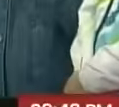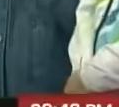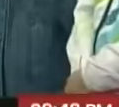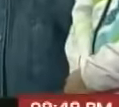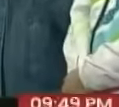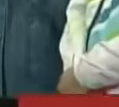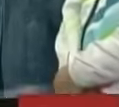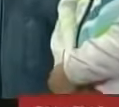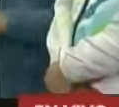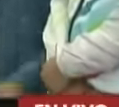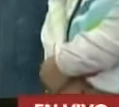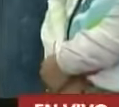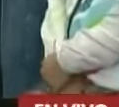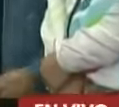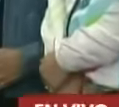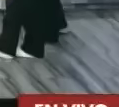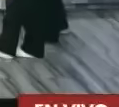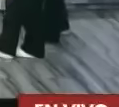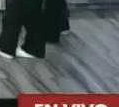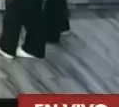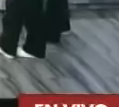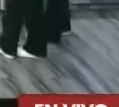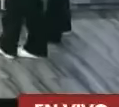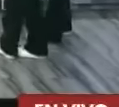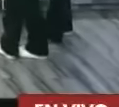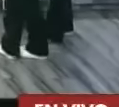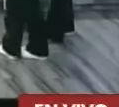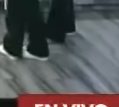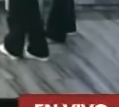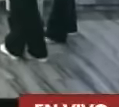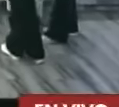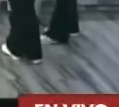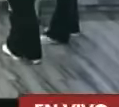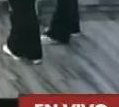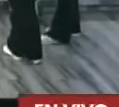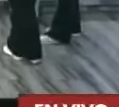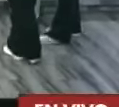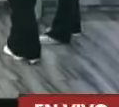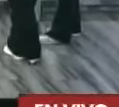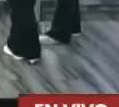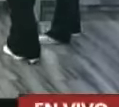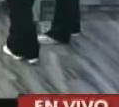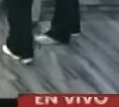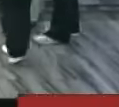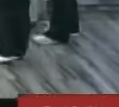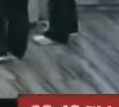Que Dios los bendiga, pues. Gracias. Una foto, una foto.